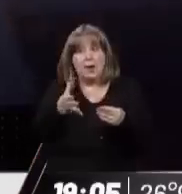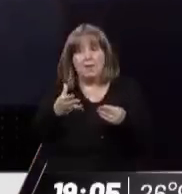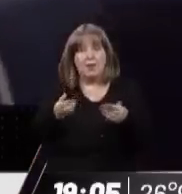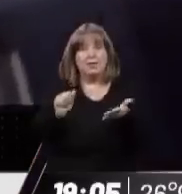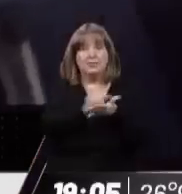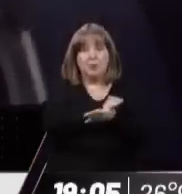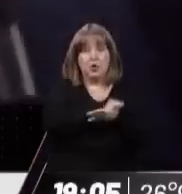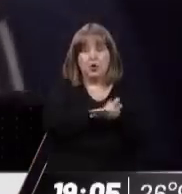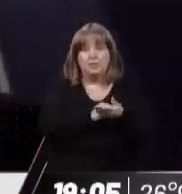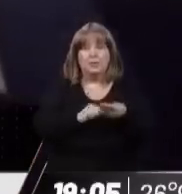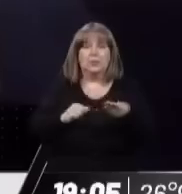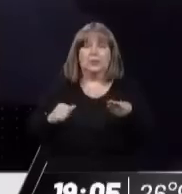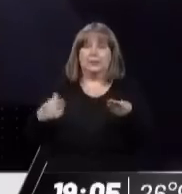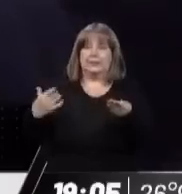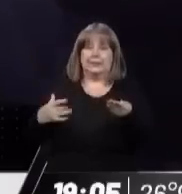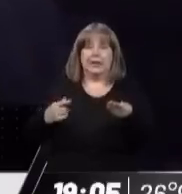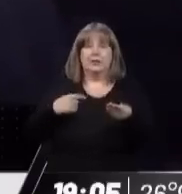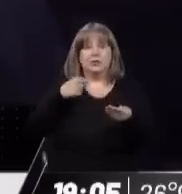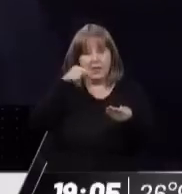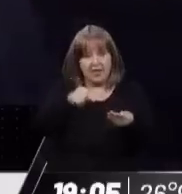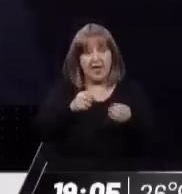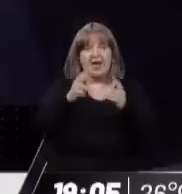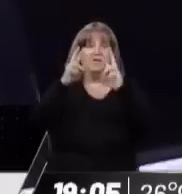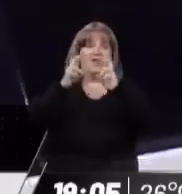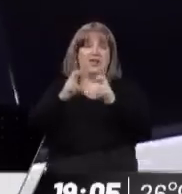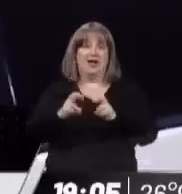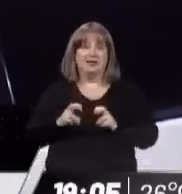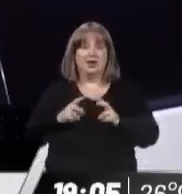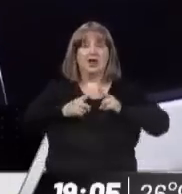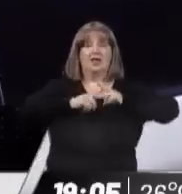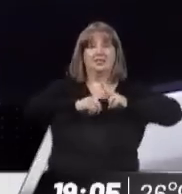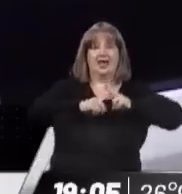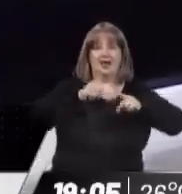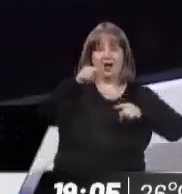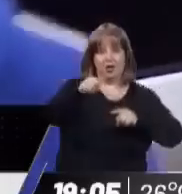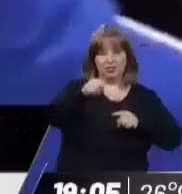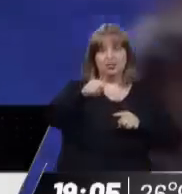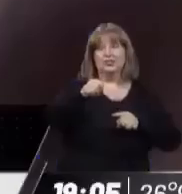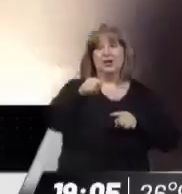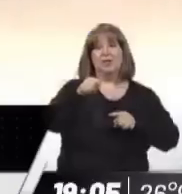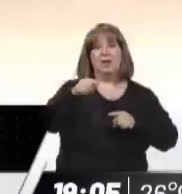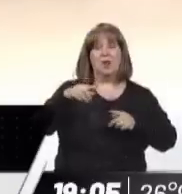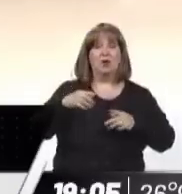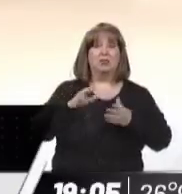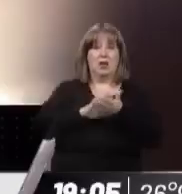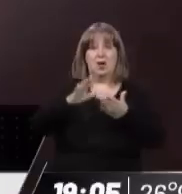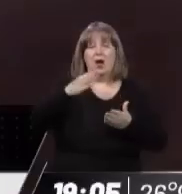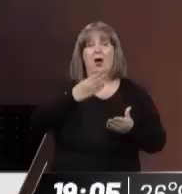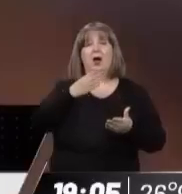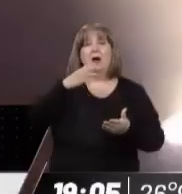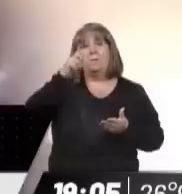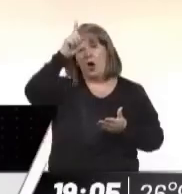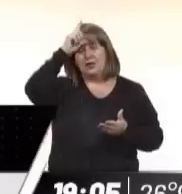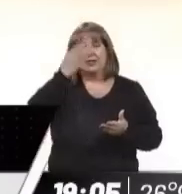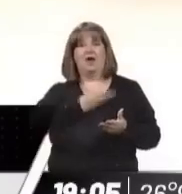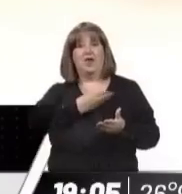se hace obviamente una investigación ahora hacia los técnicos se les largo declaración poder por eso es que comodoro py en el día de